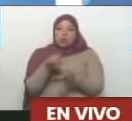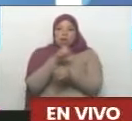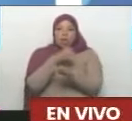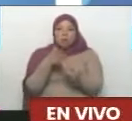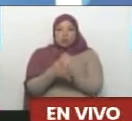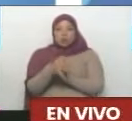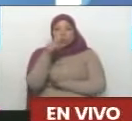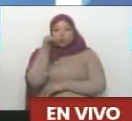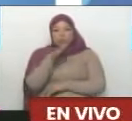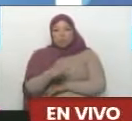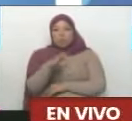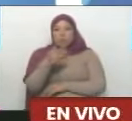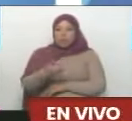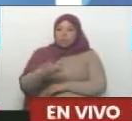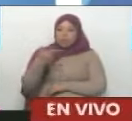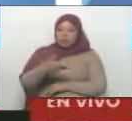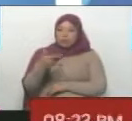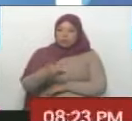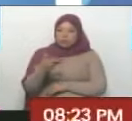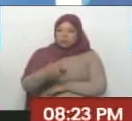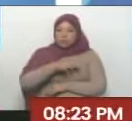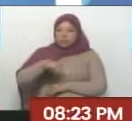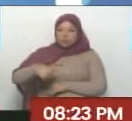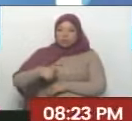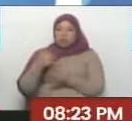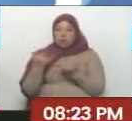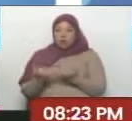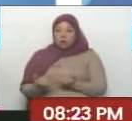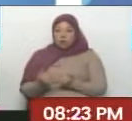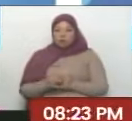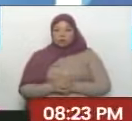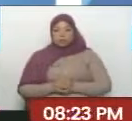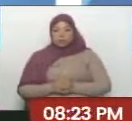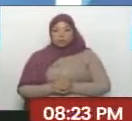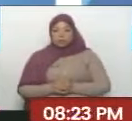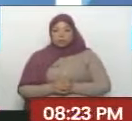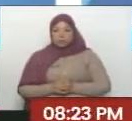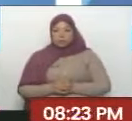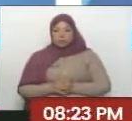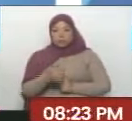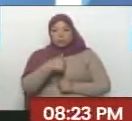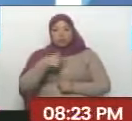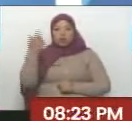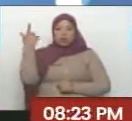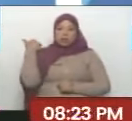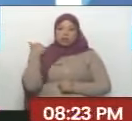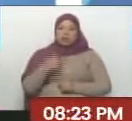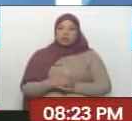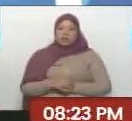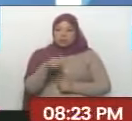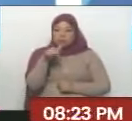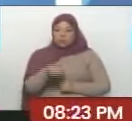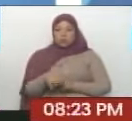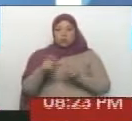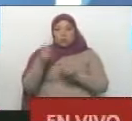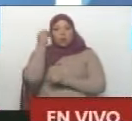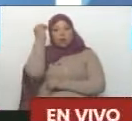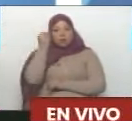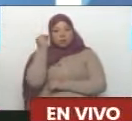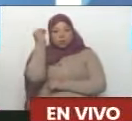batalla más importante que se está dando en esta época. Yo lo decía allí como